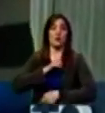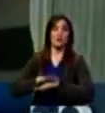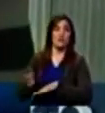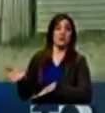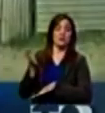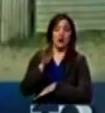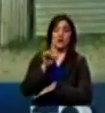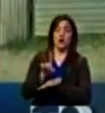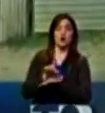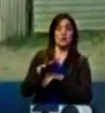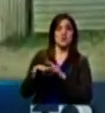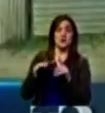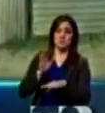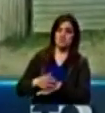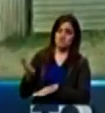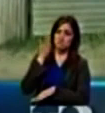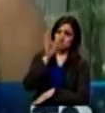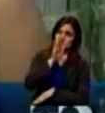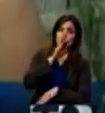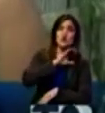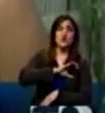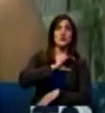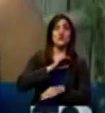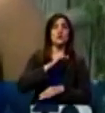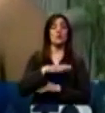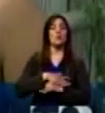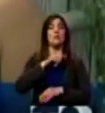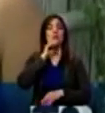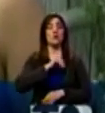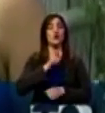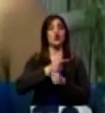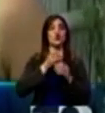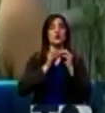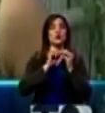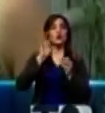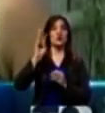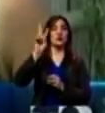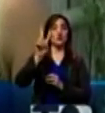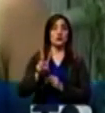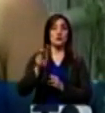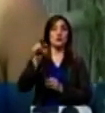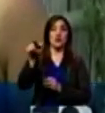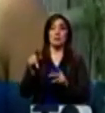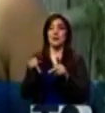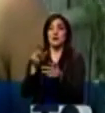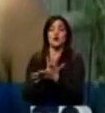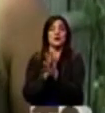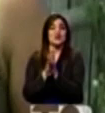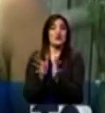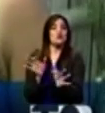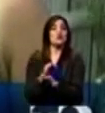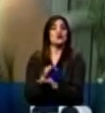ante la Dirección de Gestión Ambiental del municipio de Manta. Basándonos a la ordenanza en el artículo 62, el no presentar permisos